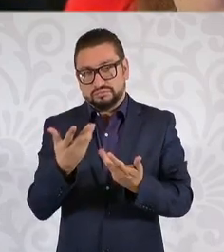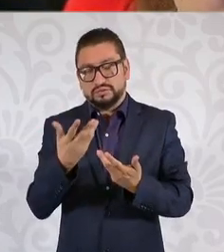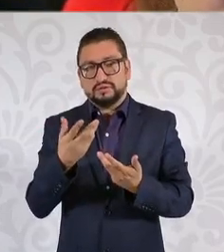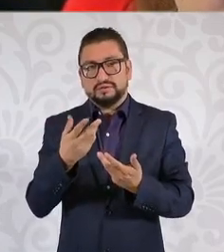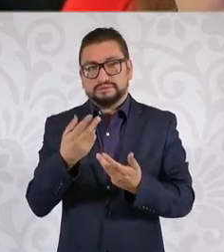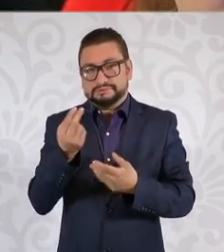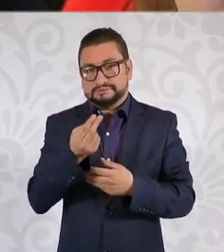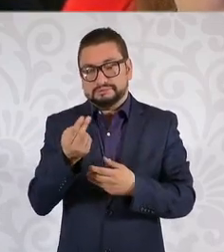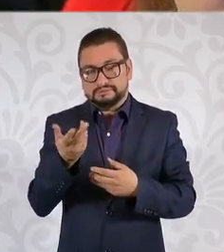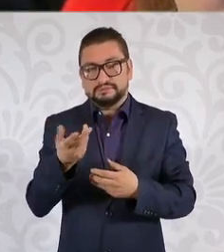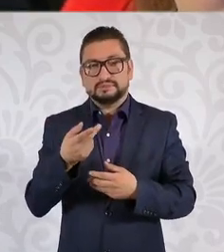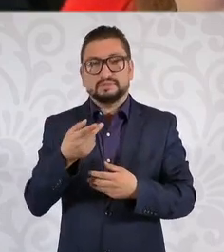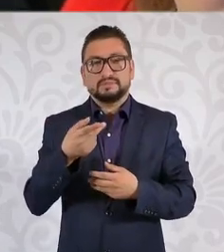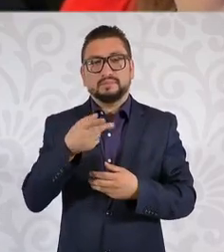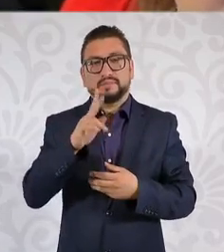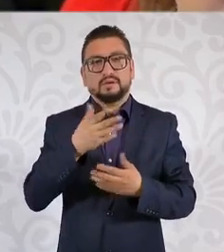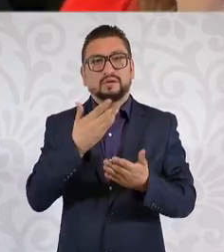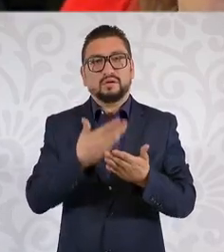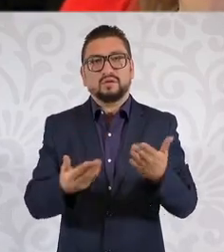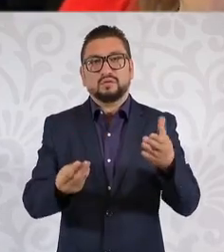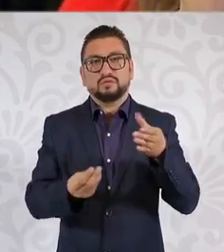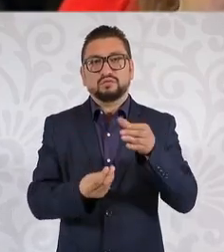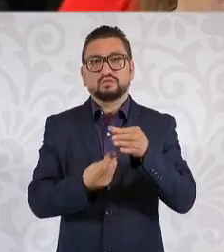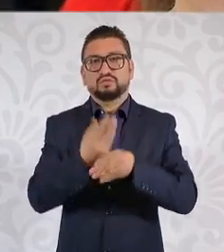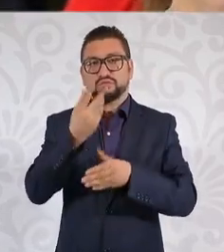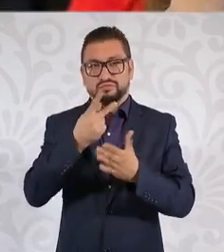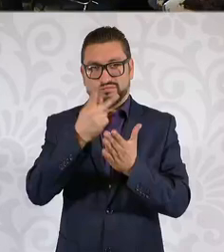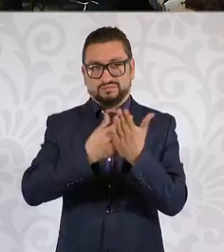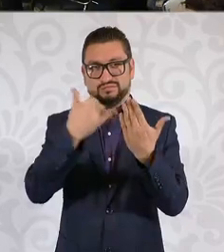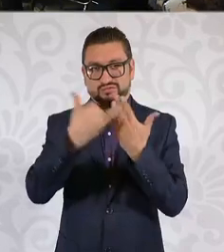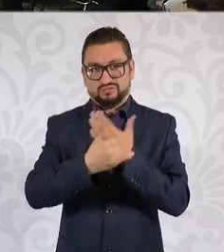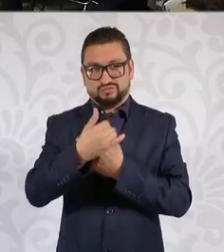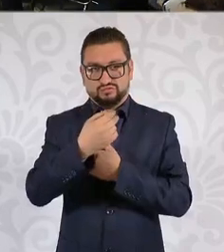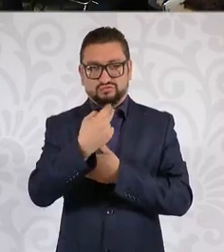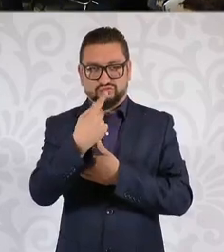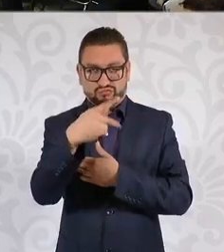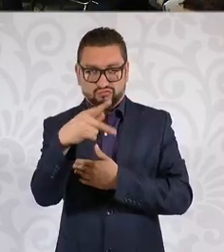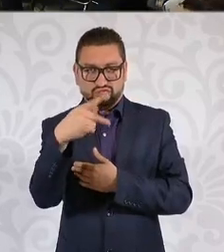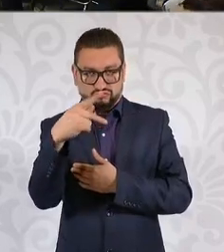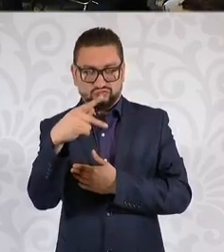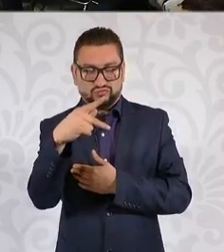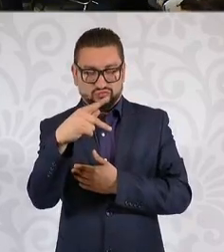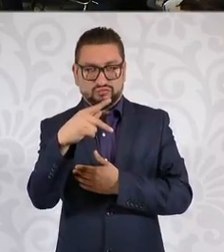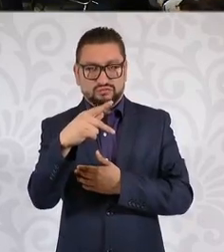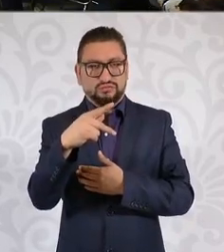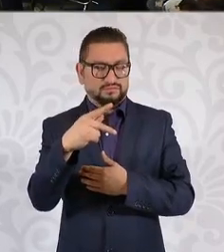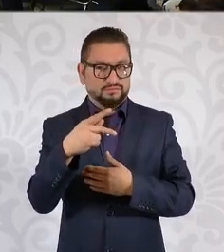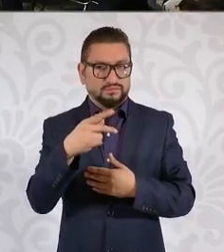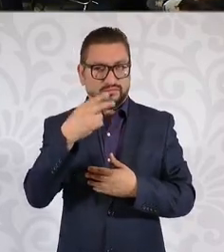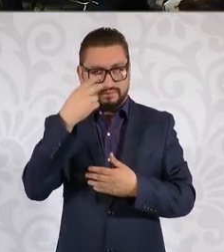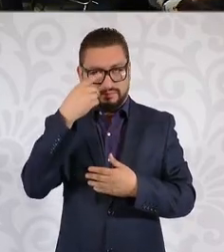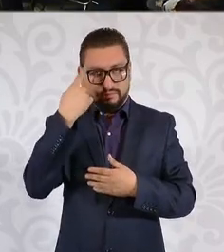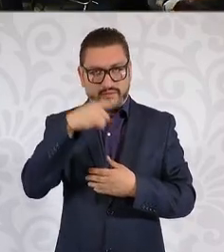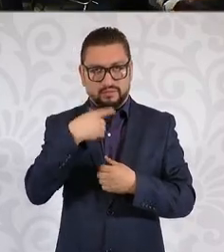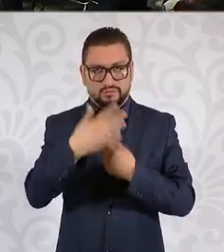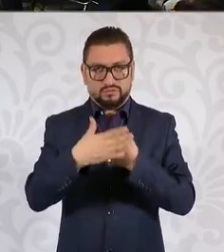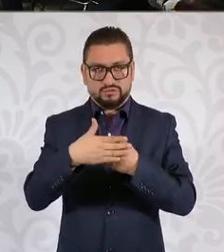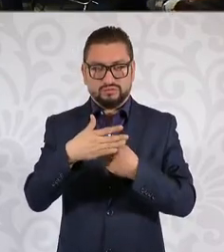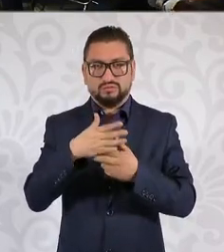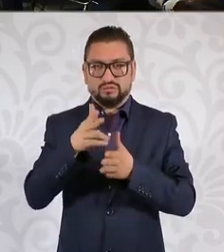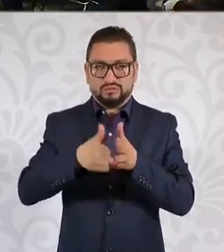En ese sentido, sus nuevos proyectos para el Tren